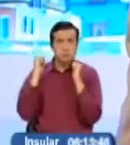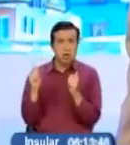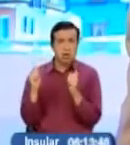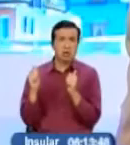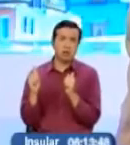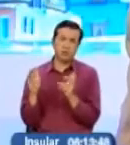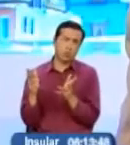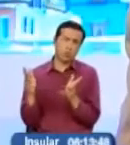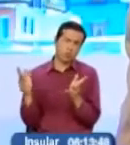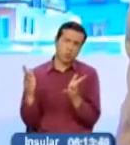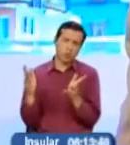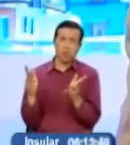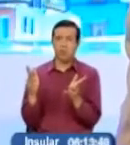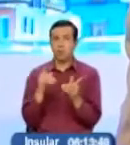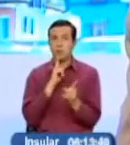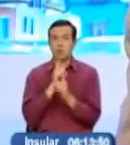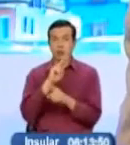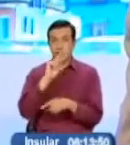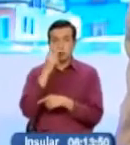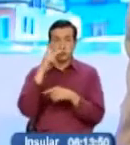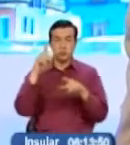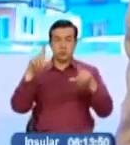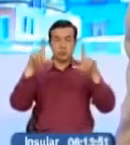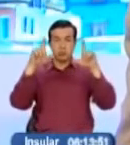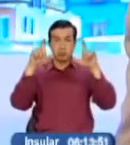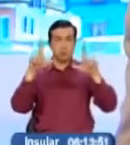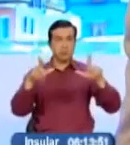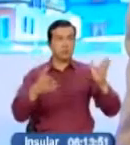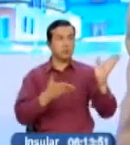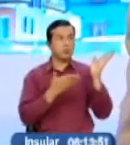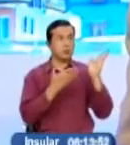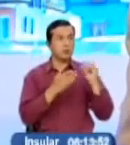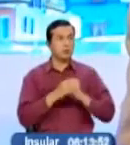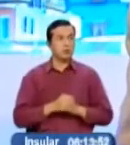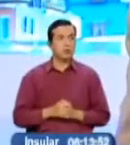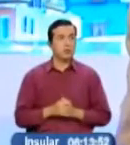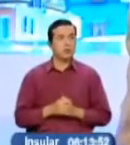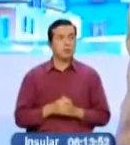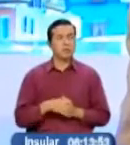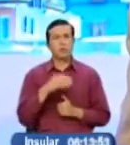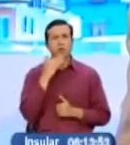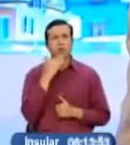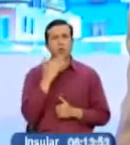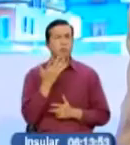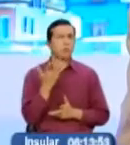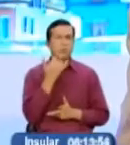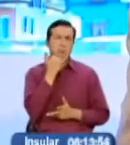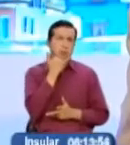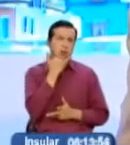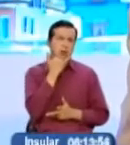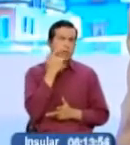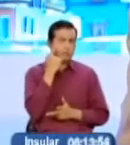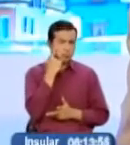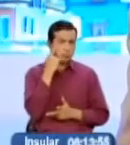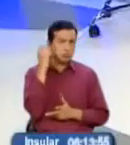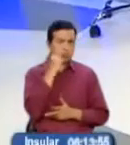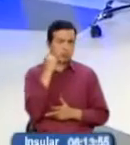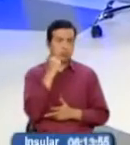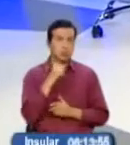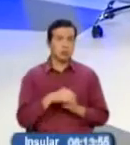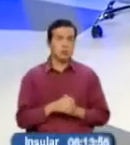Y si observamos en el segundo cuadro, vamos a ver en qué sentido no estamos bien, para tener perspectiva de las cosas. Y